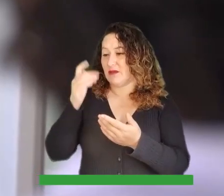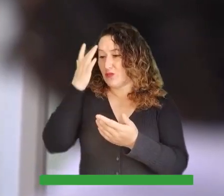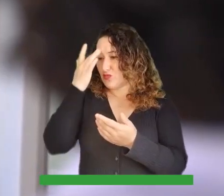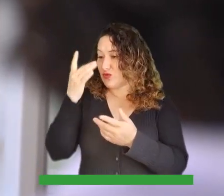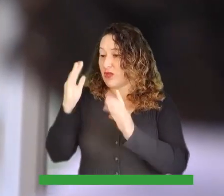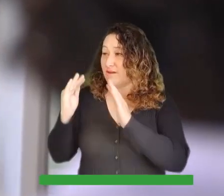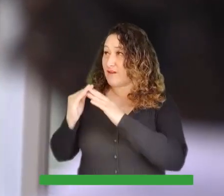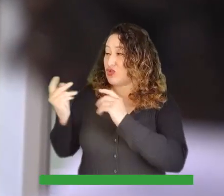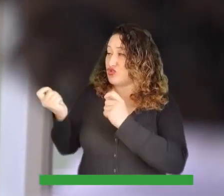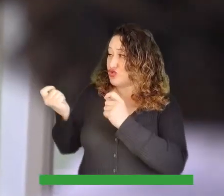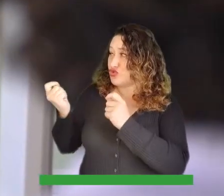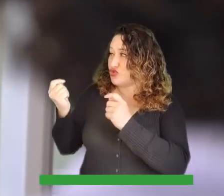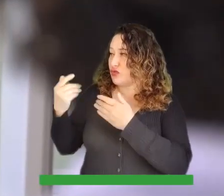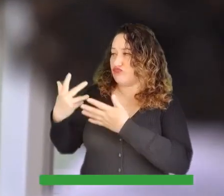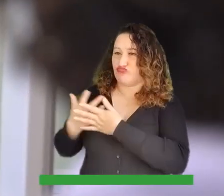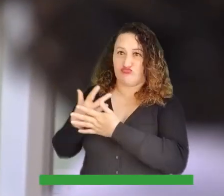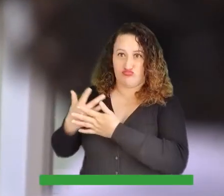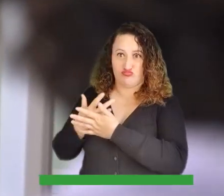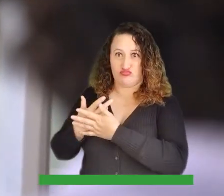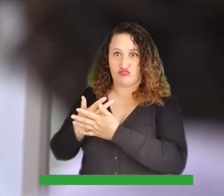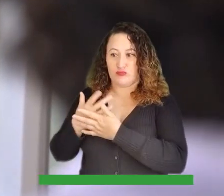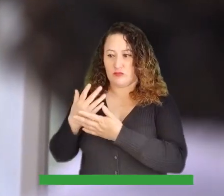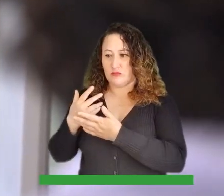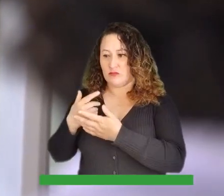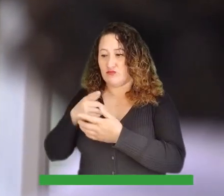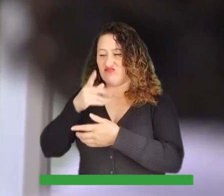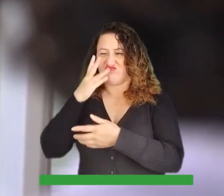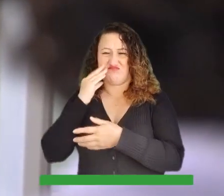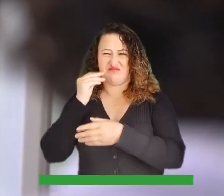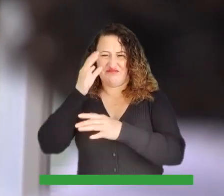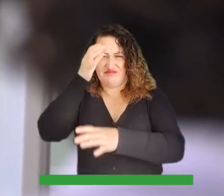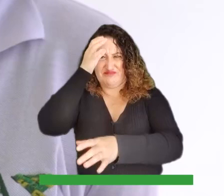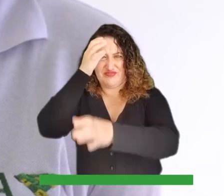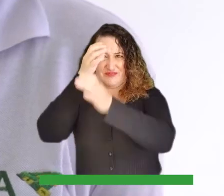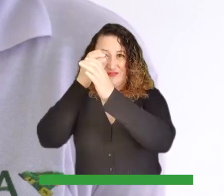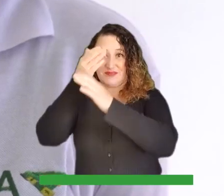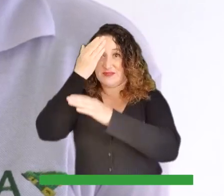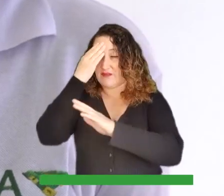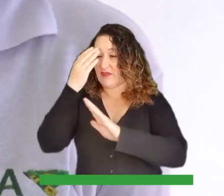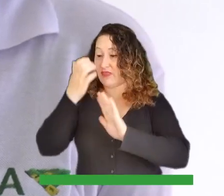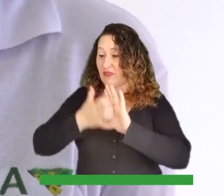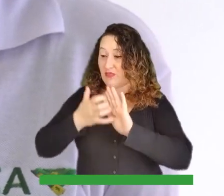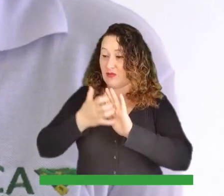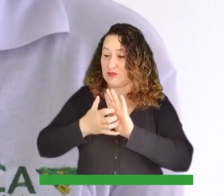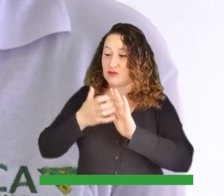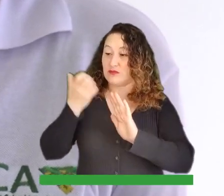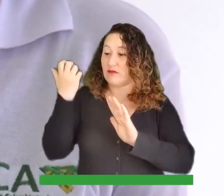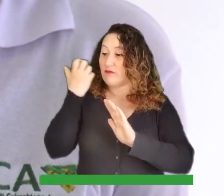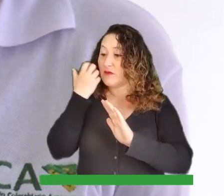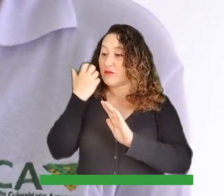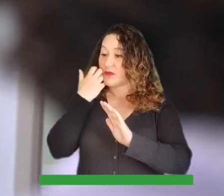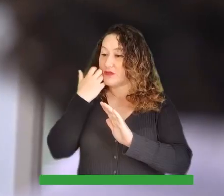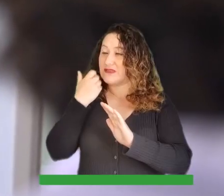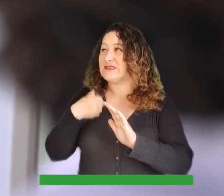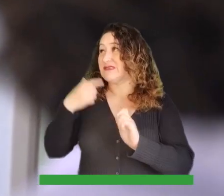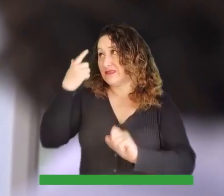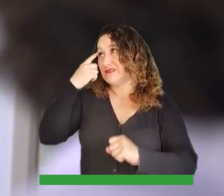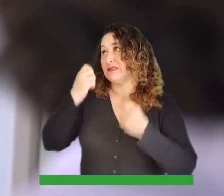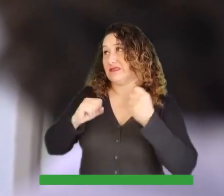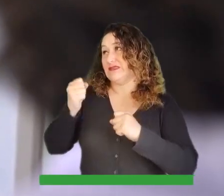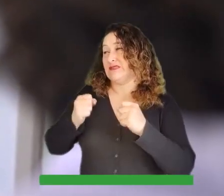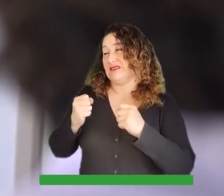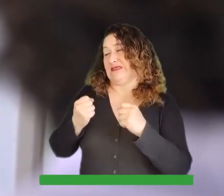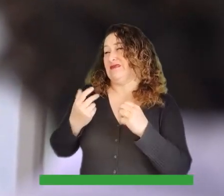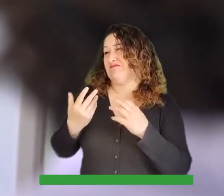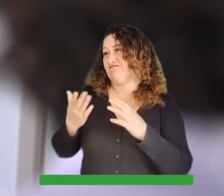un vecino de la finca me recomendó que ustedes eran expertos en el diagnóstico de este tipo de enfermedades. Sigo preocupado, yo